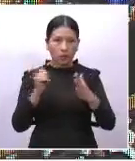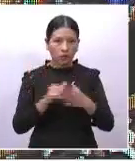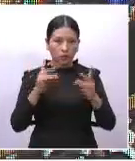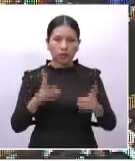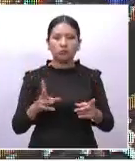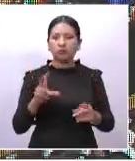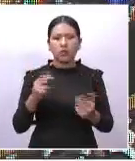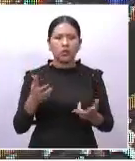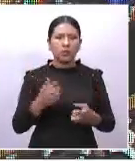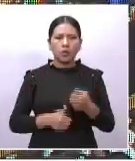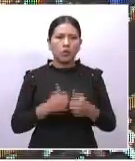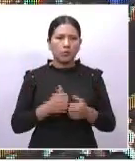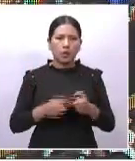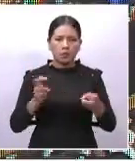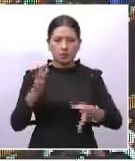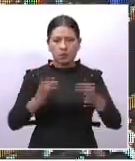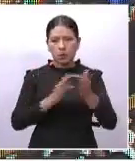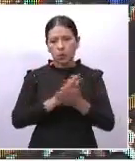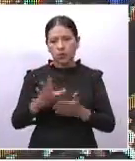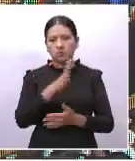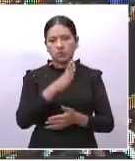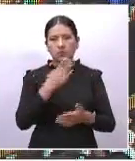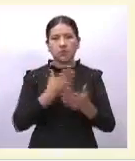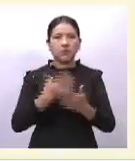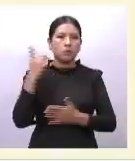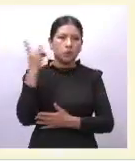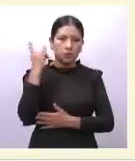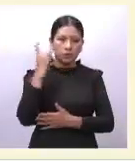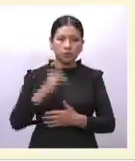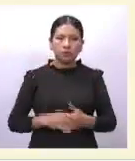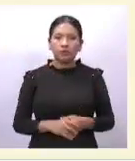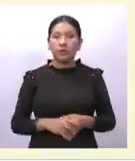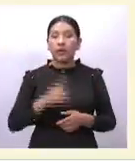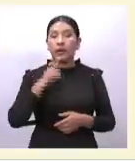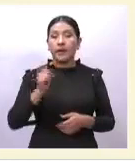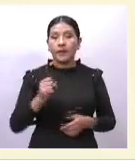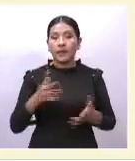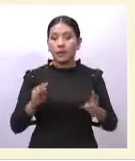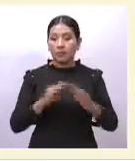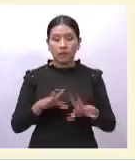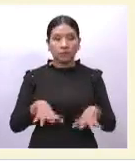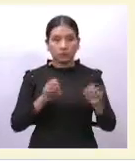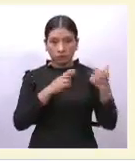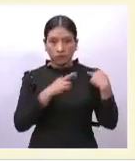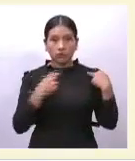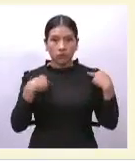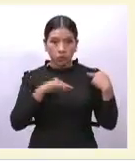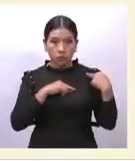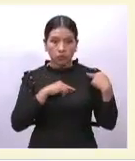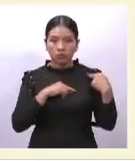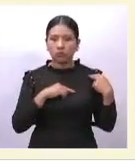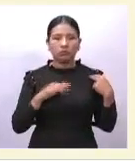problemas estructurales de la justicia en Bolivia. ¿Es nuestra responsabilidad? No.